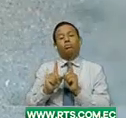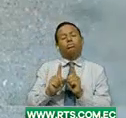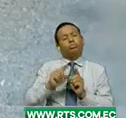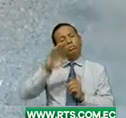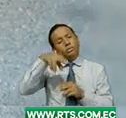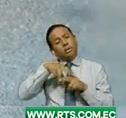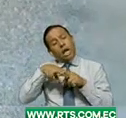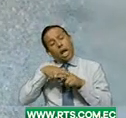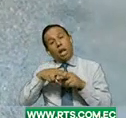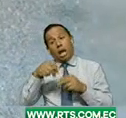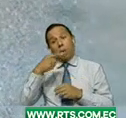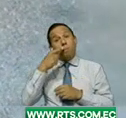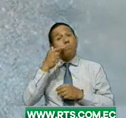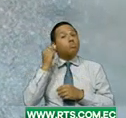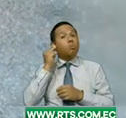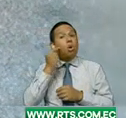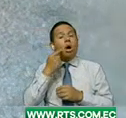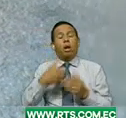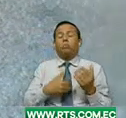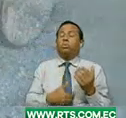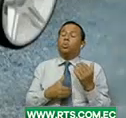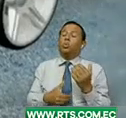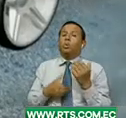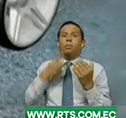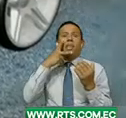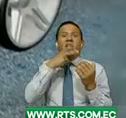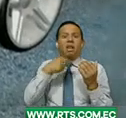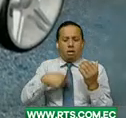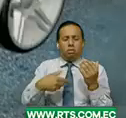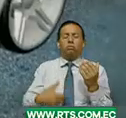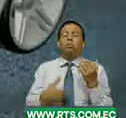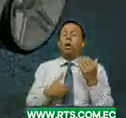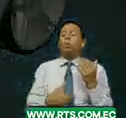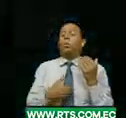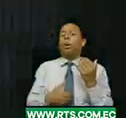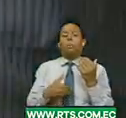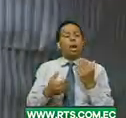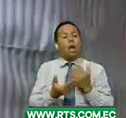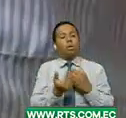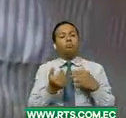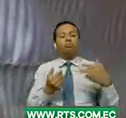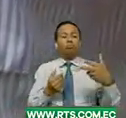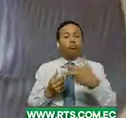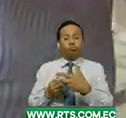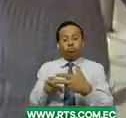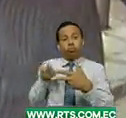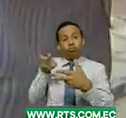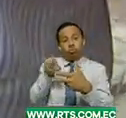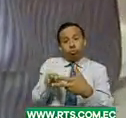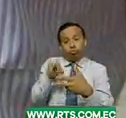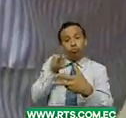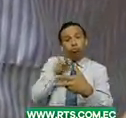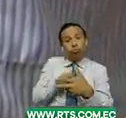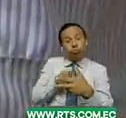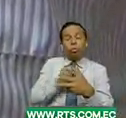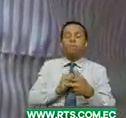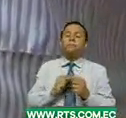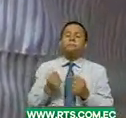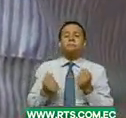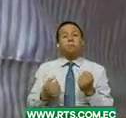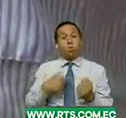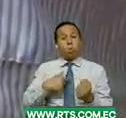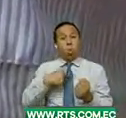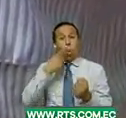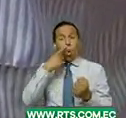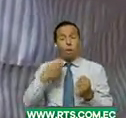Ella simulaba que tenía un bebé en sus brazos y en el recorrido fue asaltado. El momento que ya se subieron a llegar allá, no